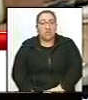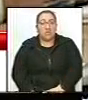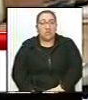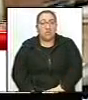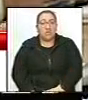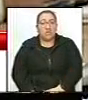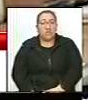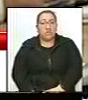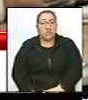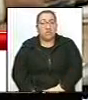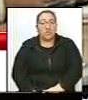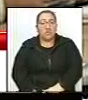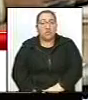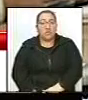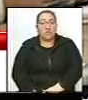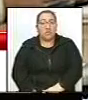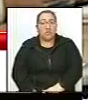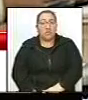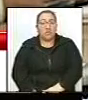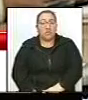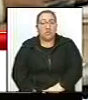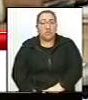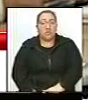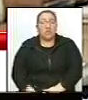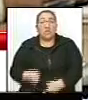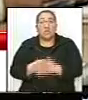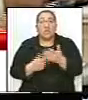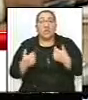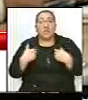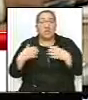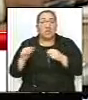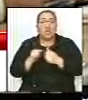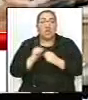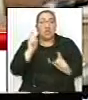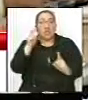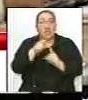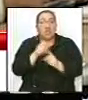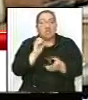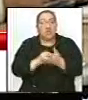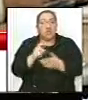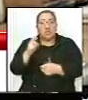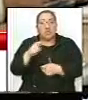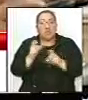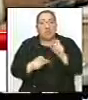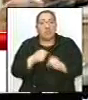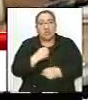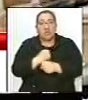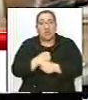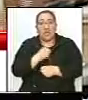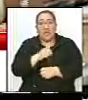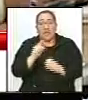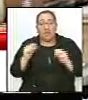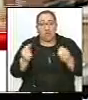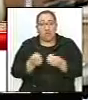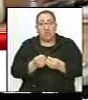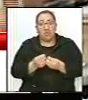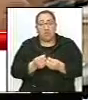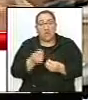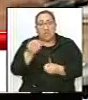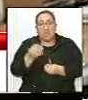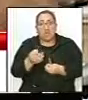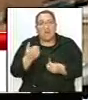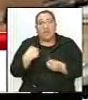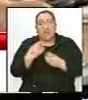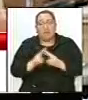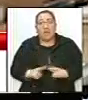esta política de gobierno, que lo que queremos es llegar a los sectores más necesitados, a los sectores productivos, y que cada sector productivo realmente